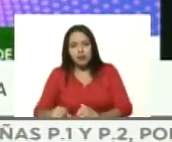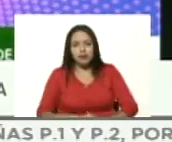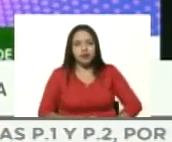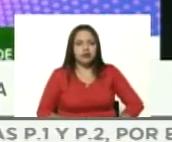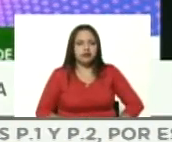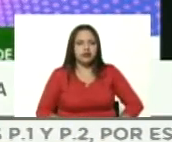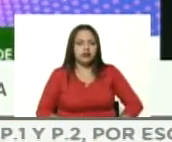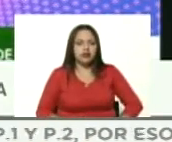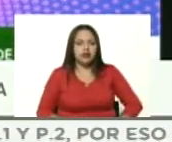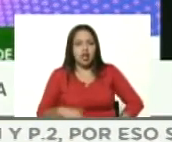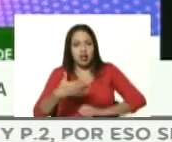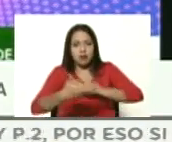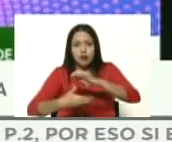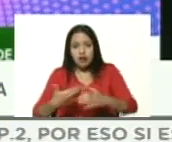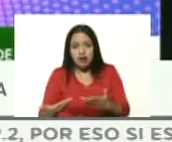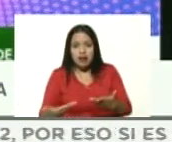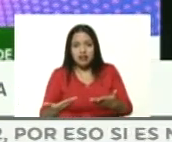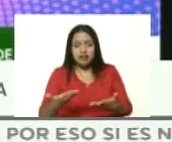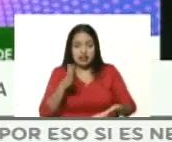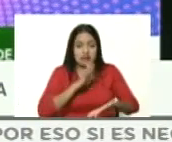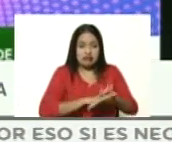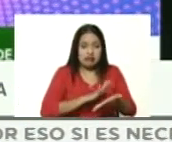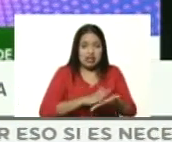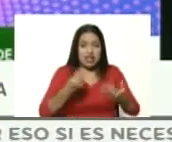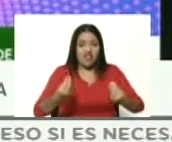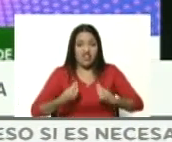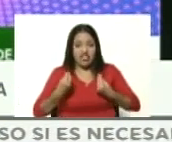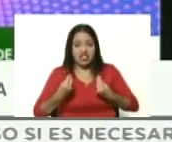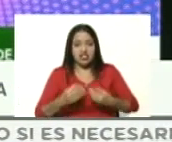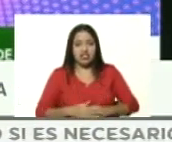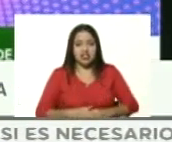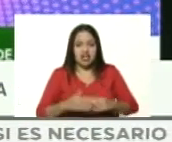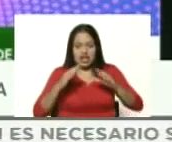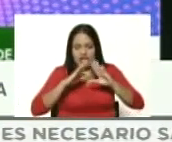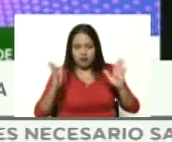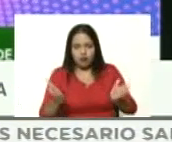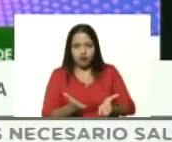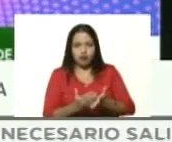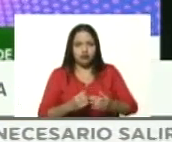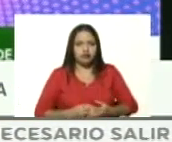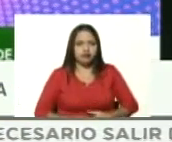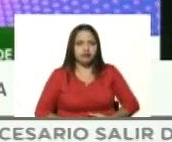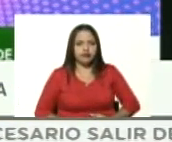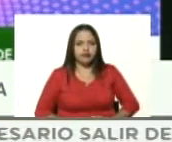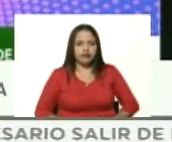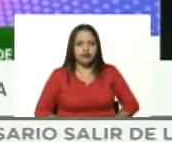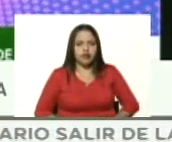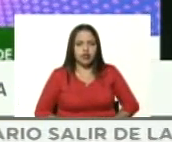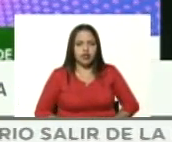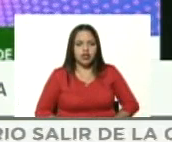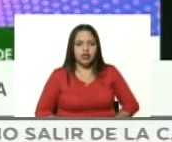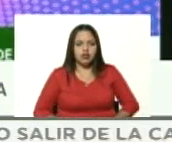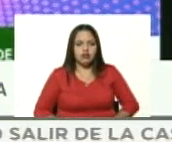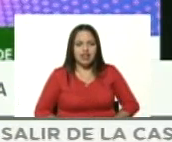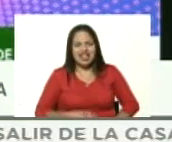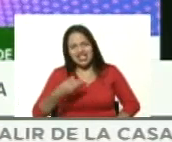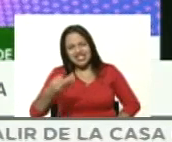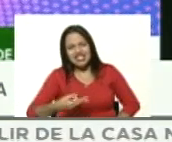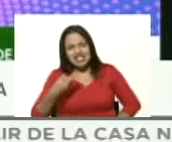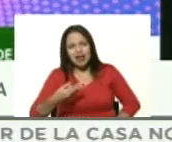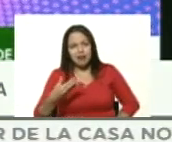de las condiciones de armonía y de vida en el mundo. Somos siempre